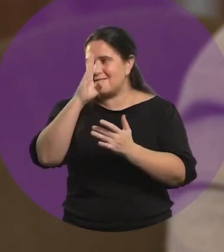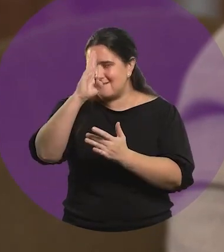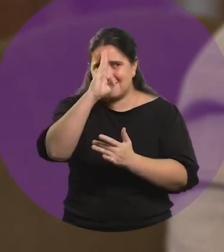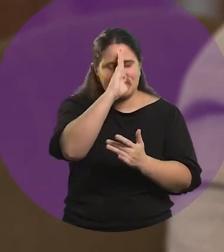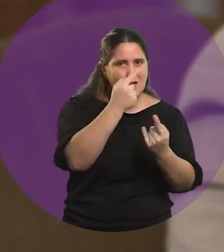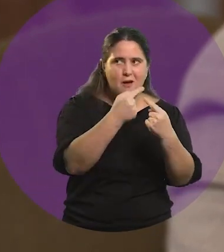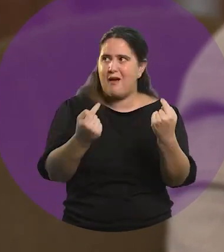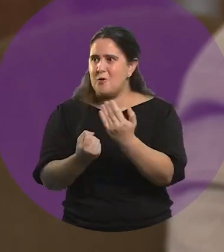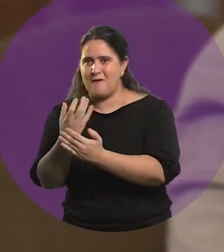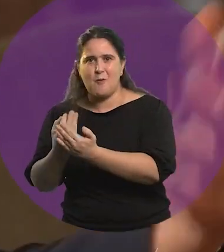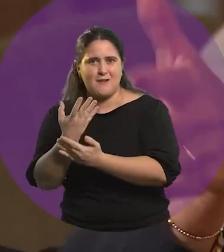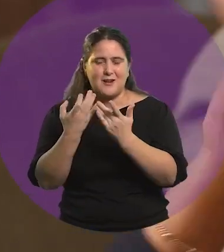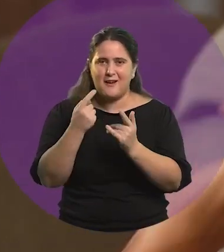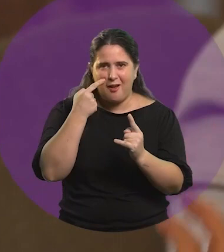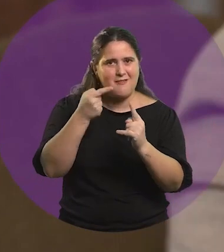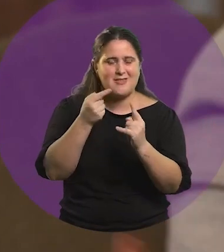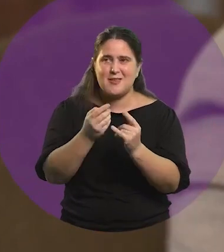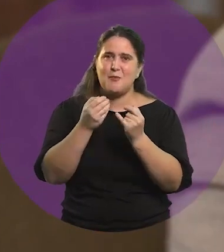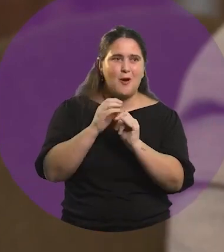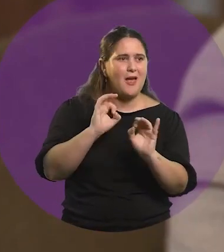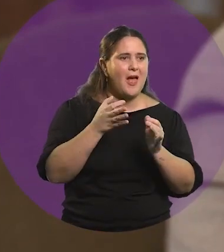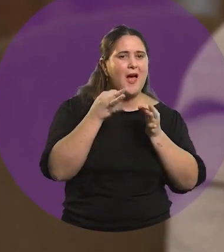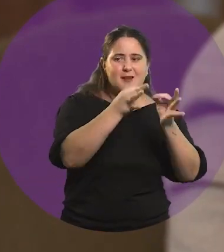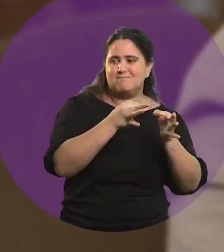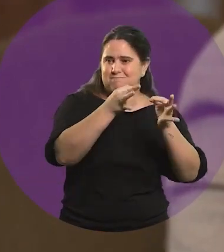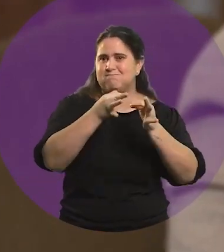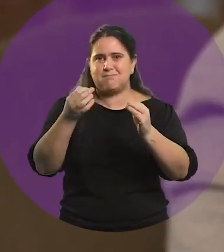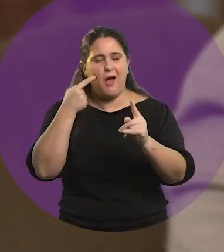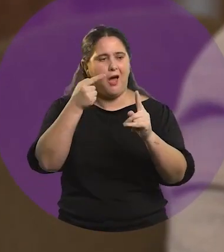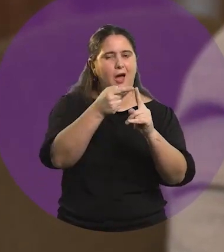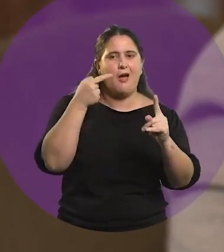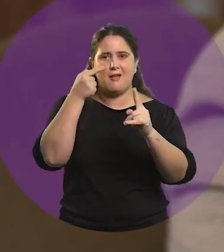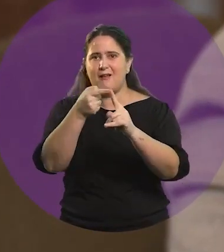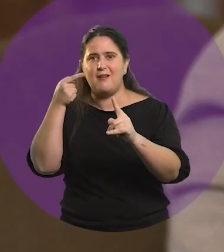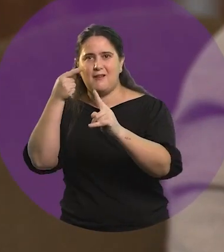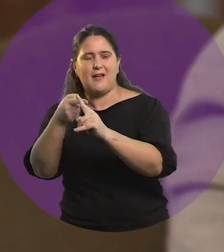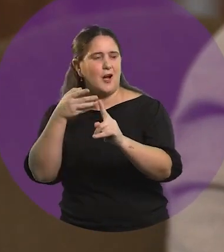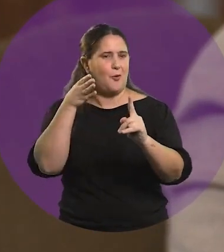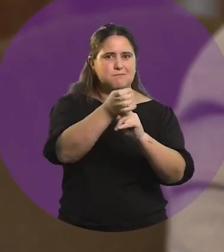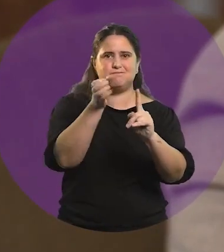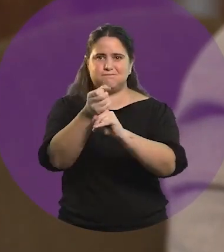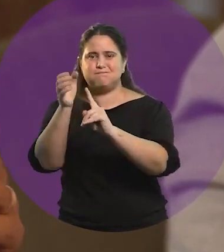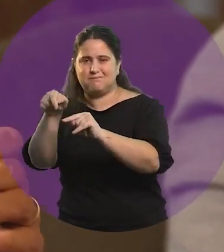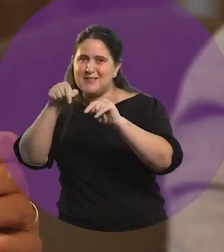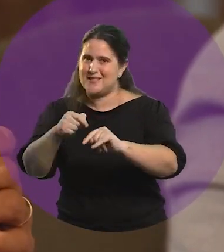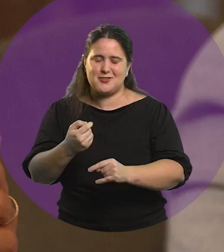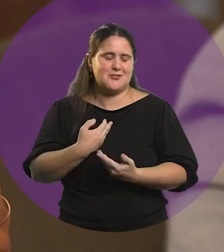aprender y por llegar a lugares distintos. Y bueno, en perspectiva histórica,